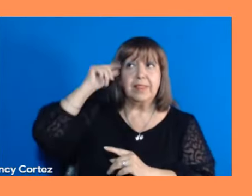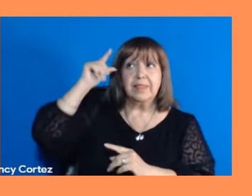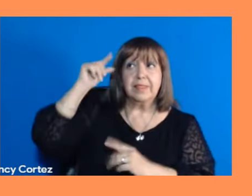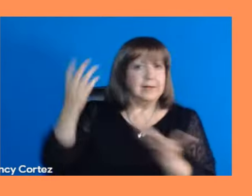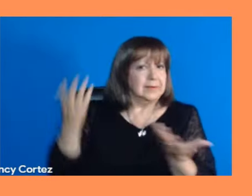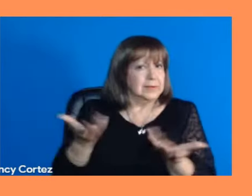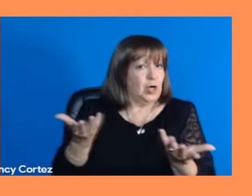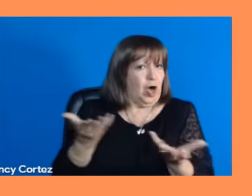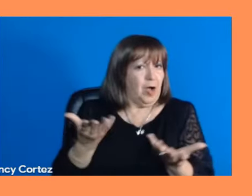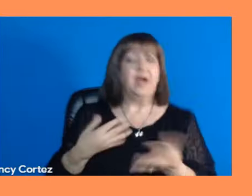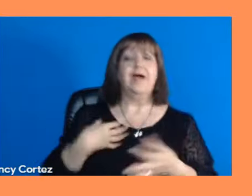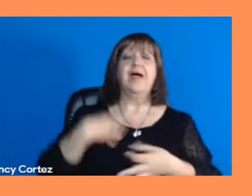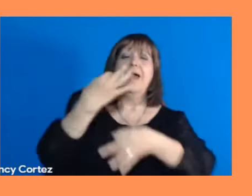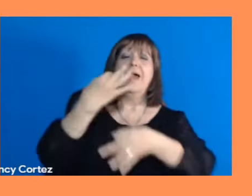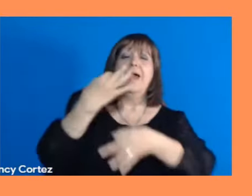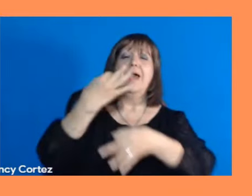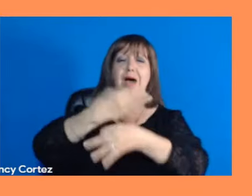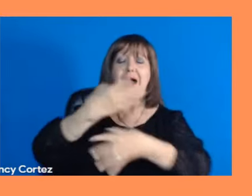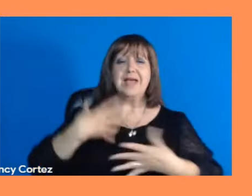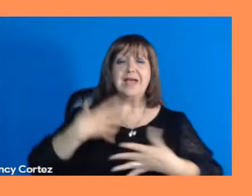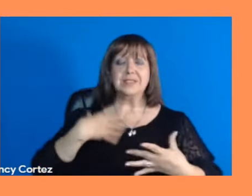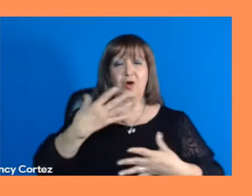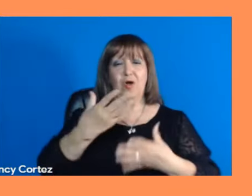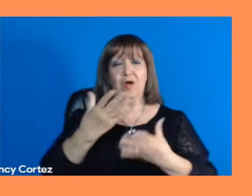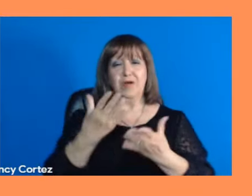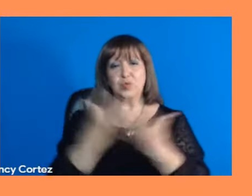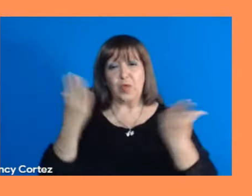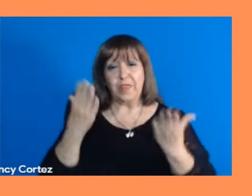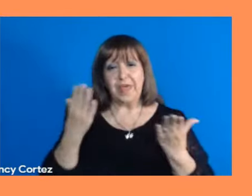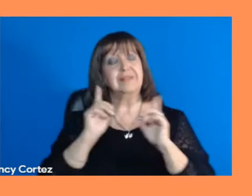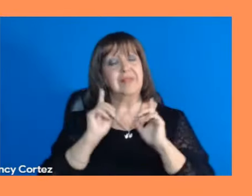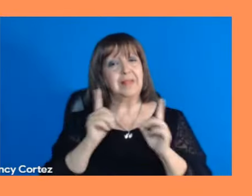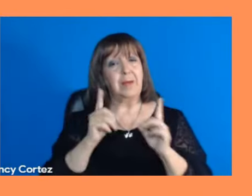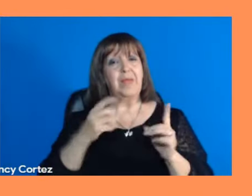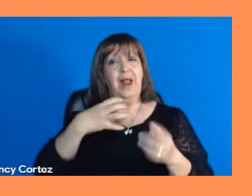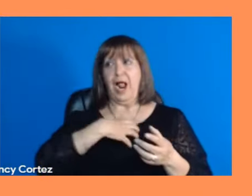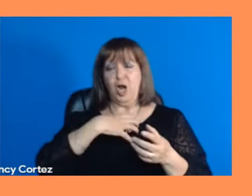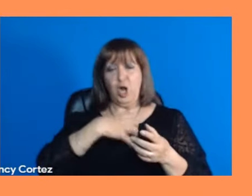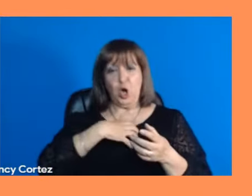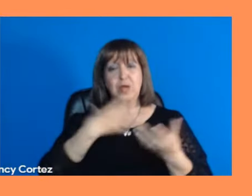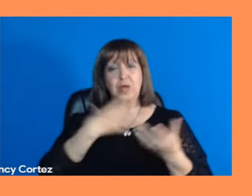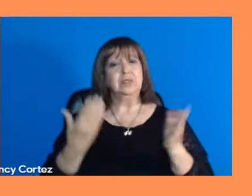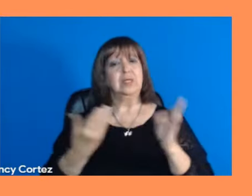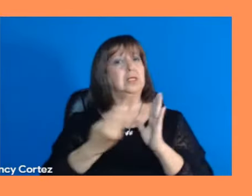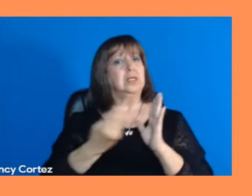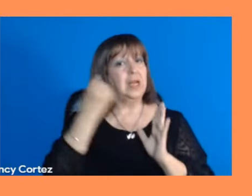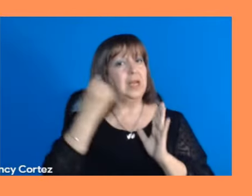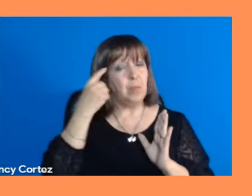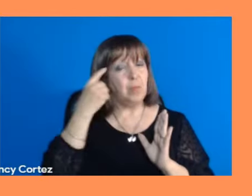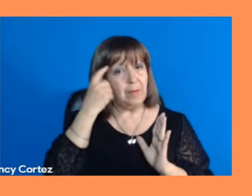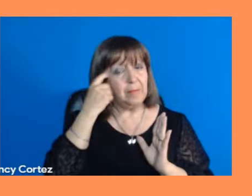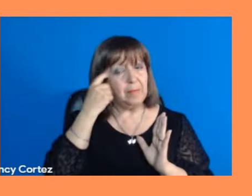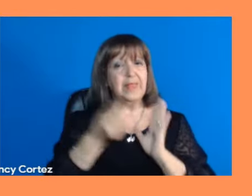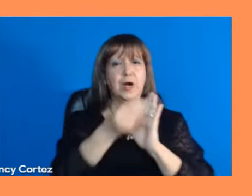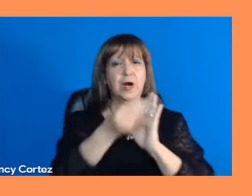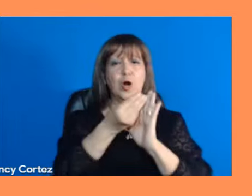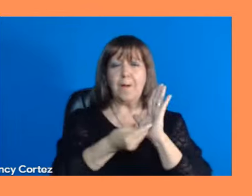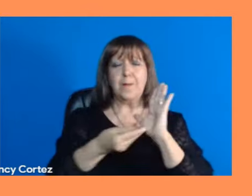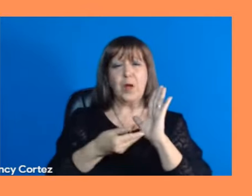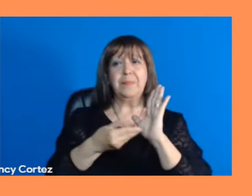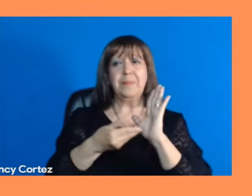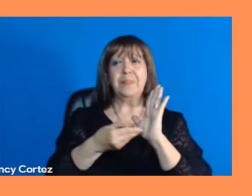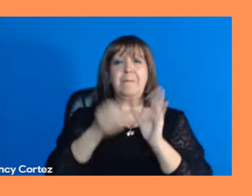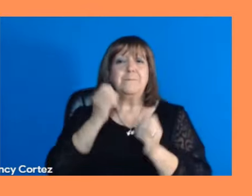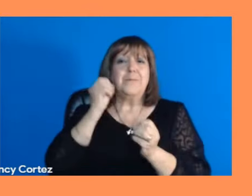e instituciones que permiten poner en cuestión las matrices culturales y simbólicas que sostienen las violencias, las injusticias, las